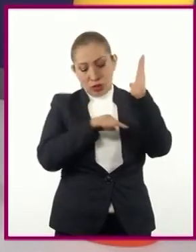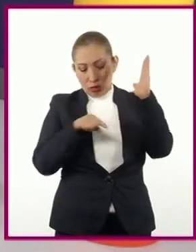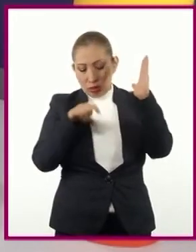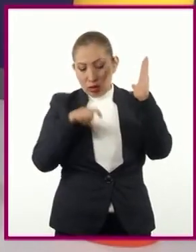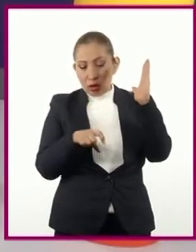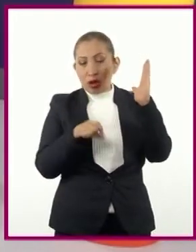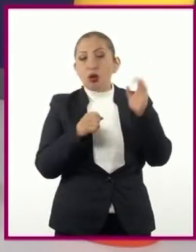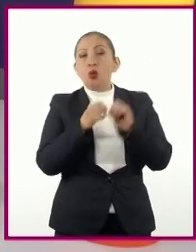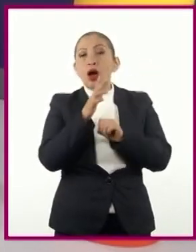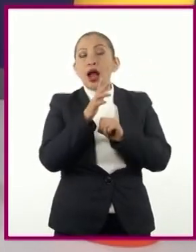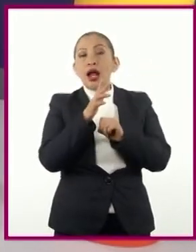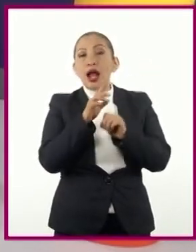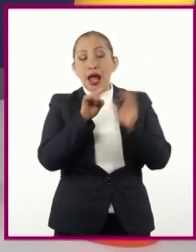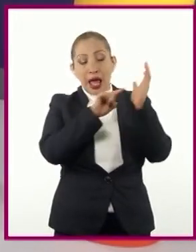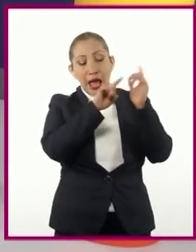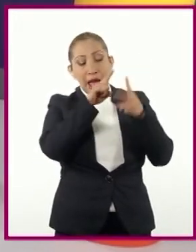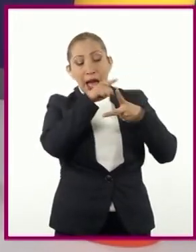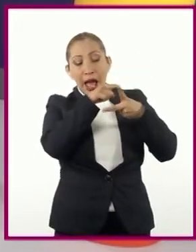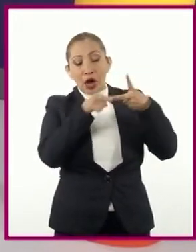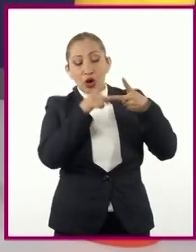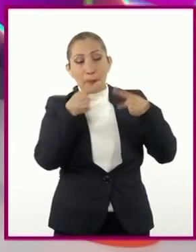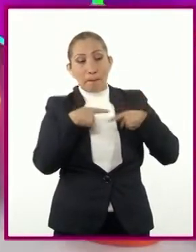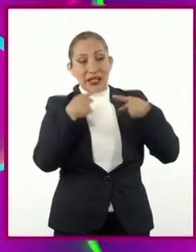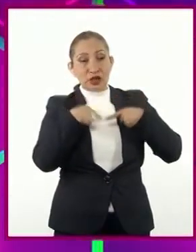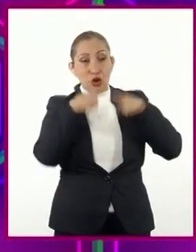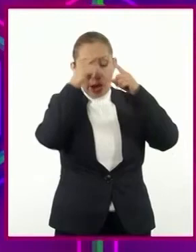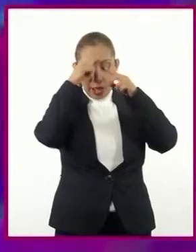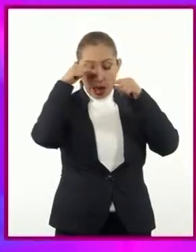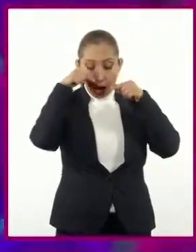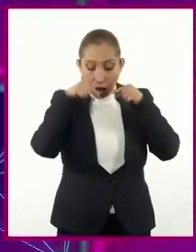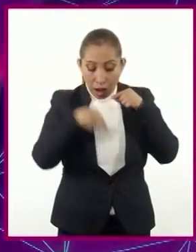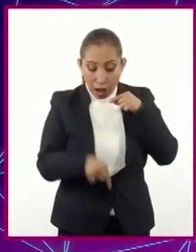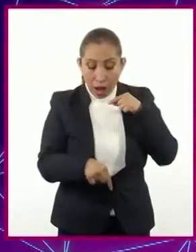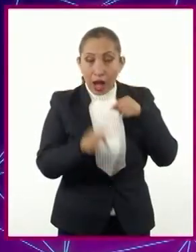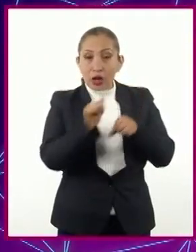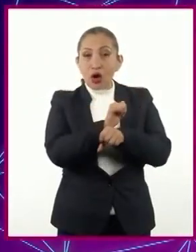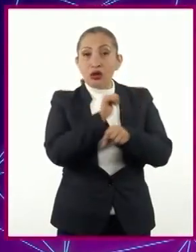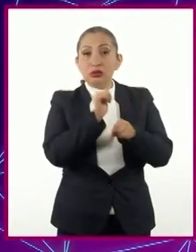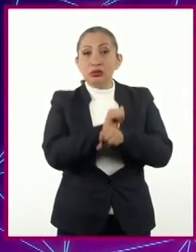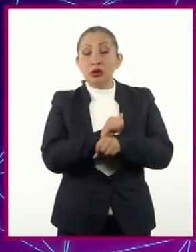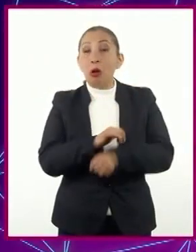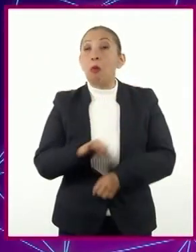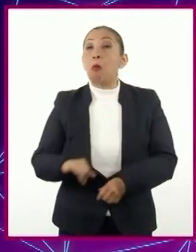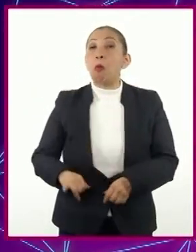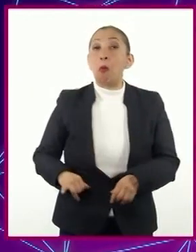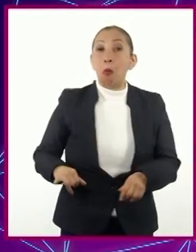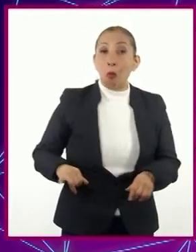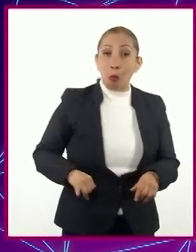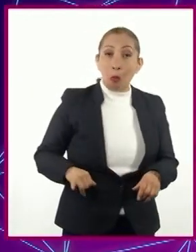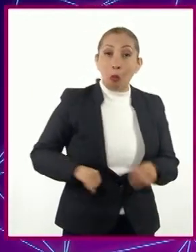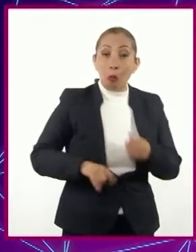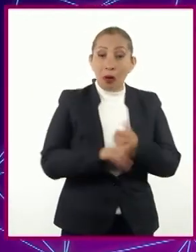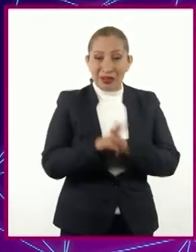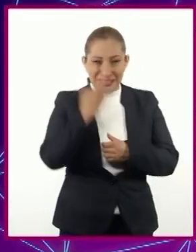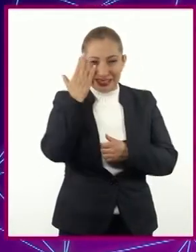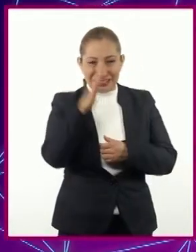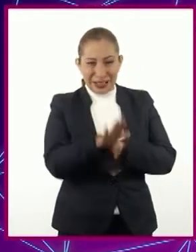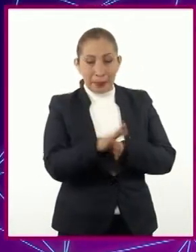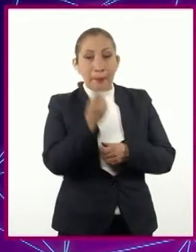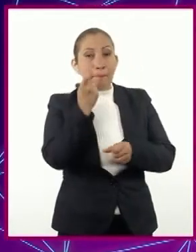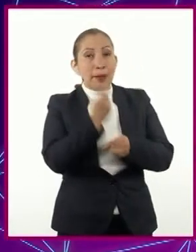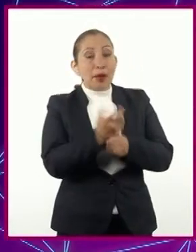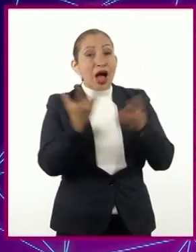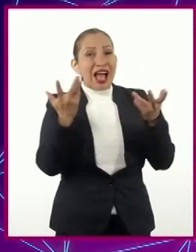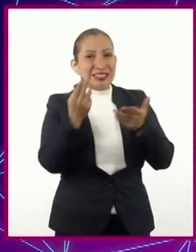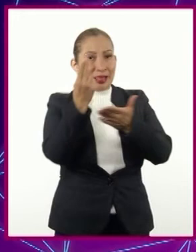de depresión de la persona al auto. Interesante problema. Como ya se sabe, primero se